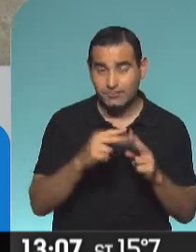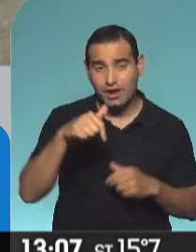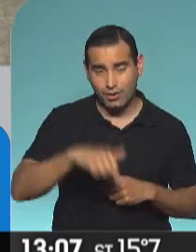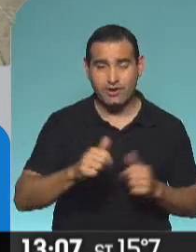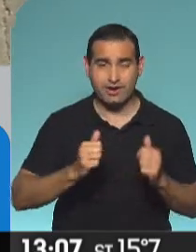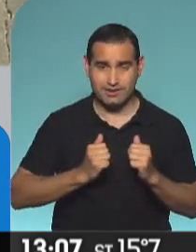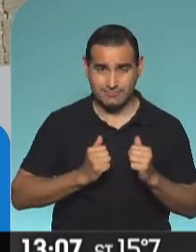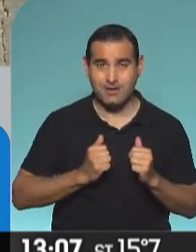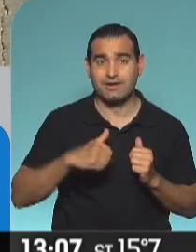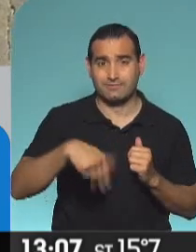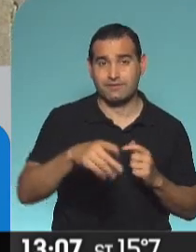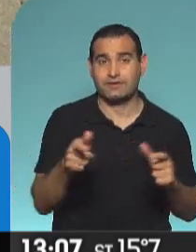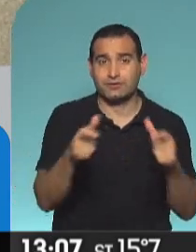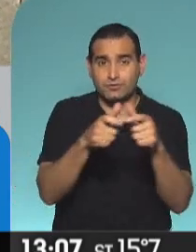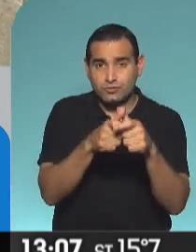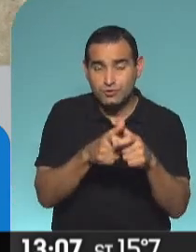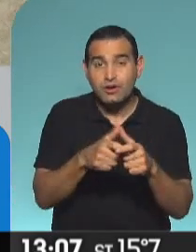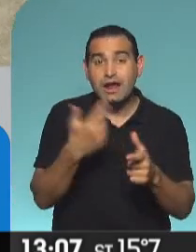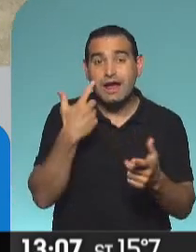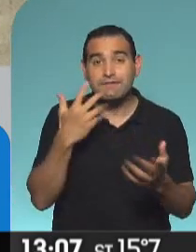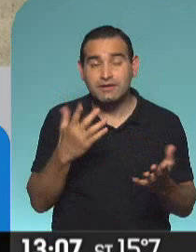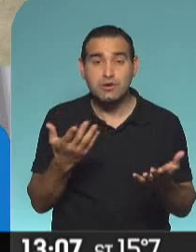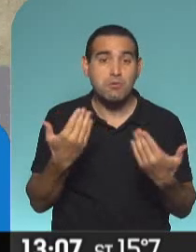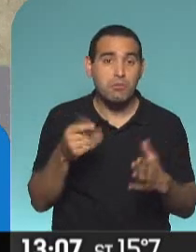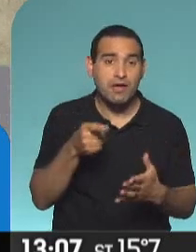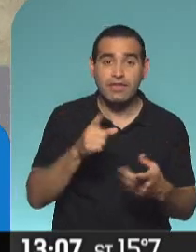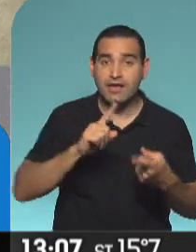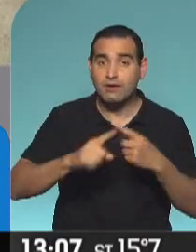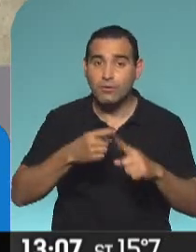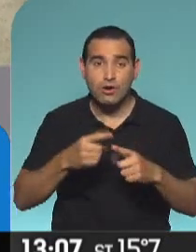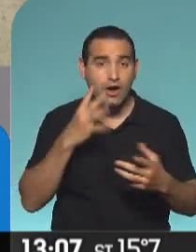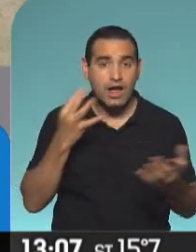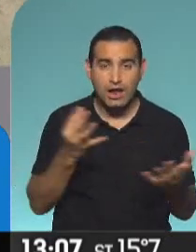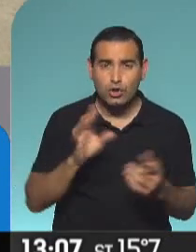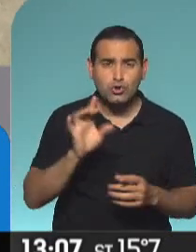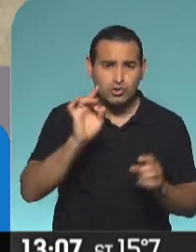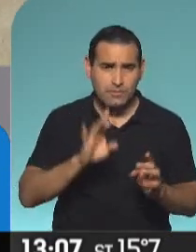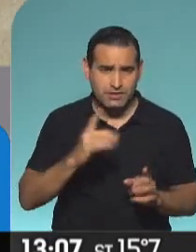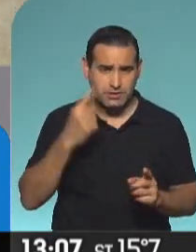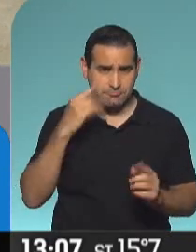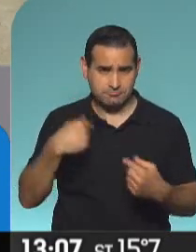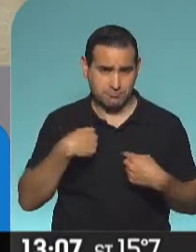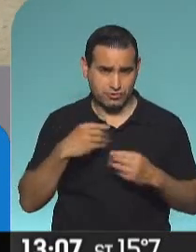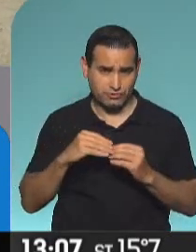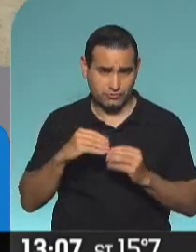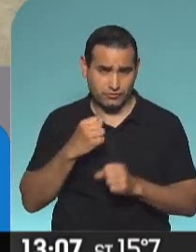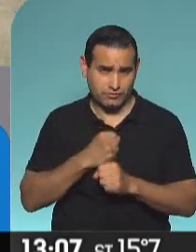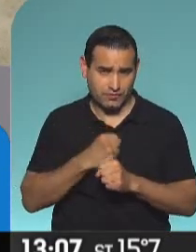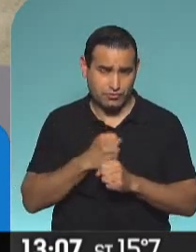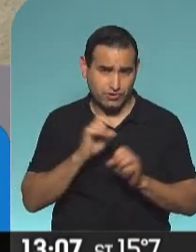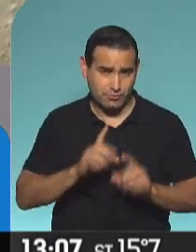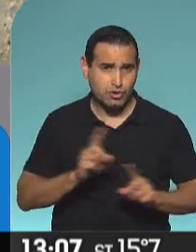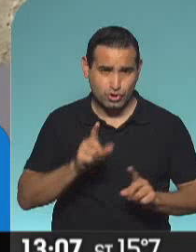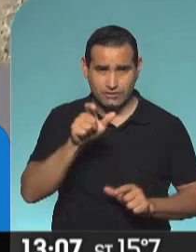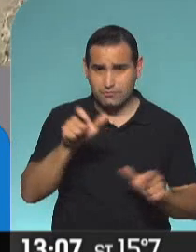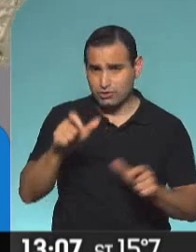reunión ansiamente para ver si podemos llegar a arreglar algo, no por solamente por nosotros, por la gente que también viajan con